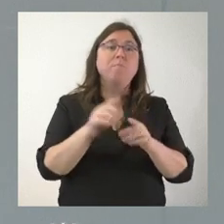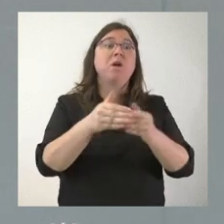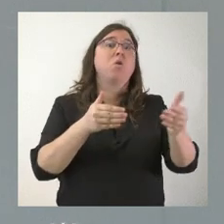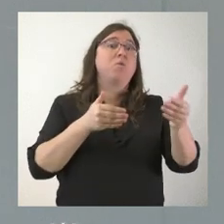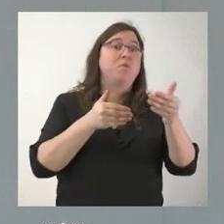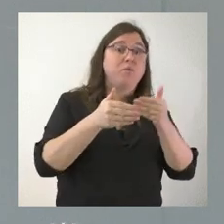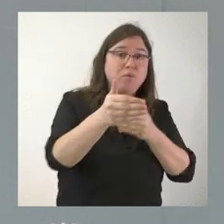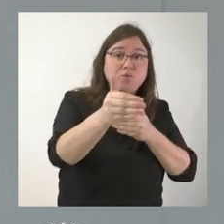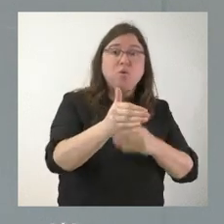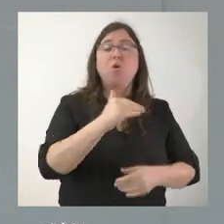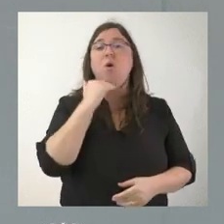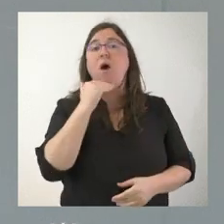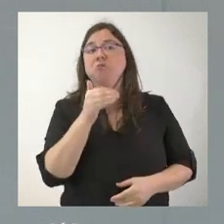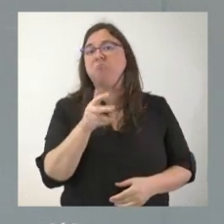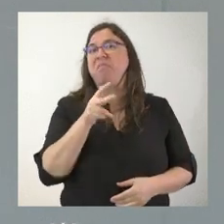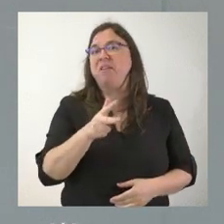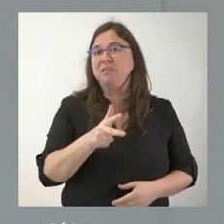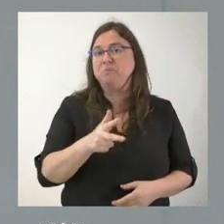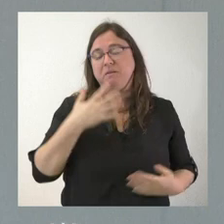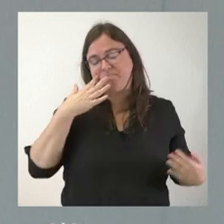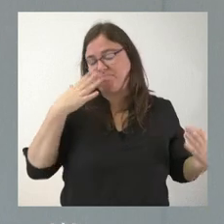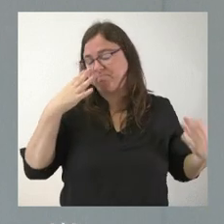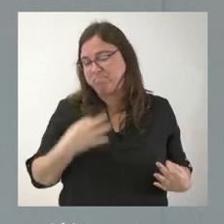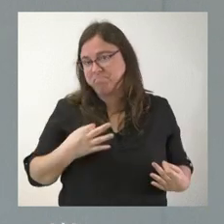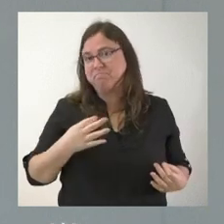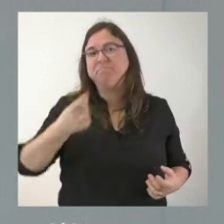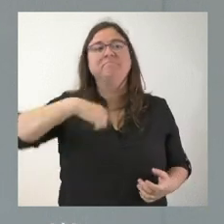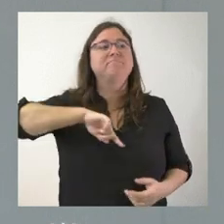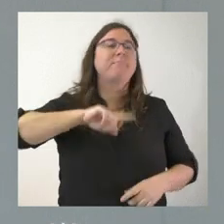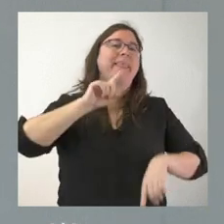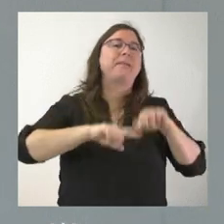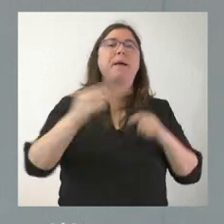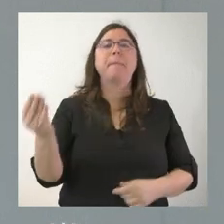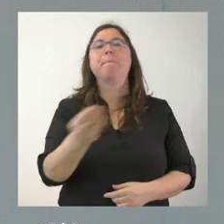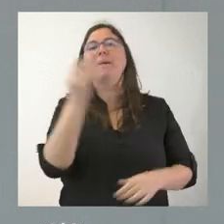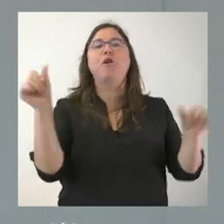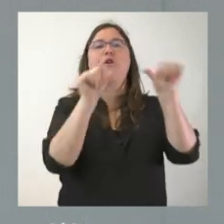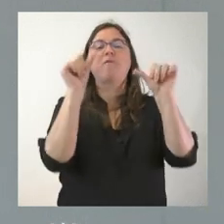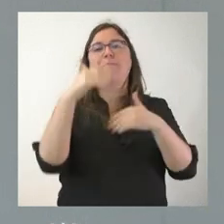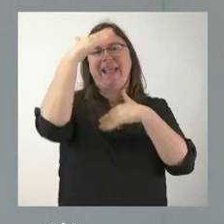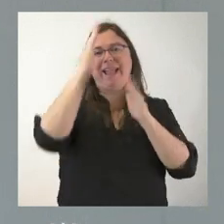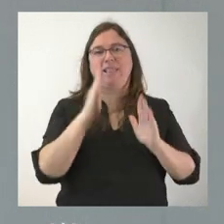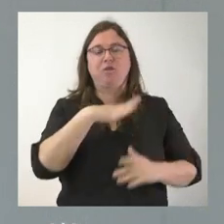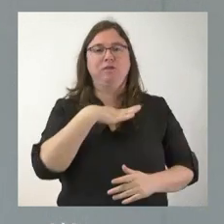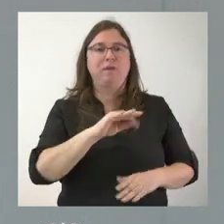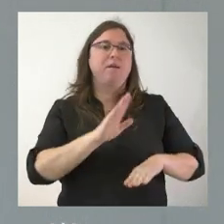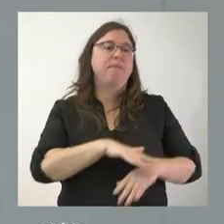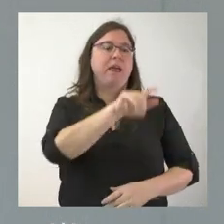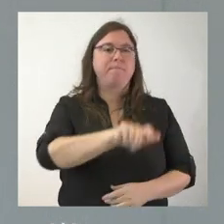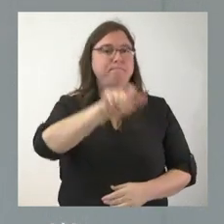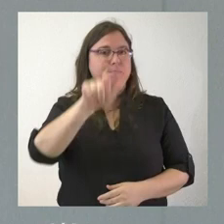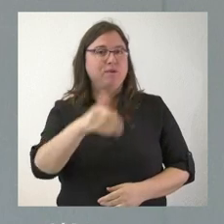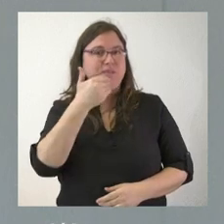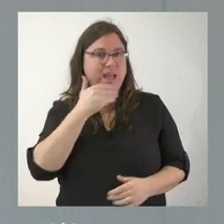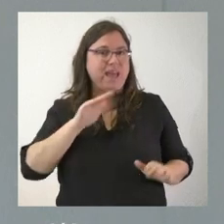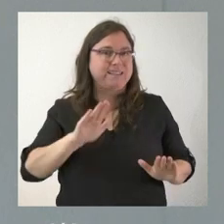pues algunos de sus derechos Pero es verdad que también a nosotros lo que nos tiene que mover es Cuál es el mejor nivel de atención que podemos prestar a las personas que están en